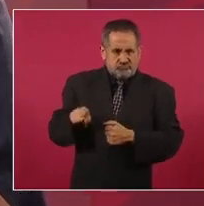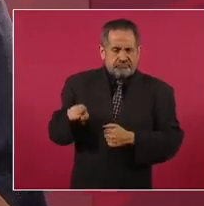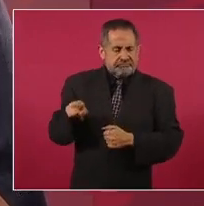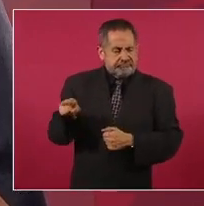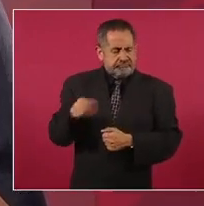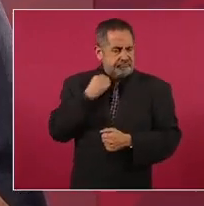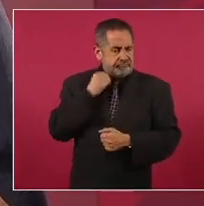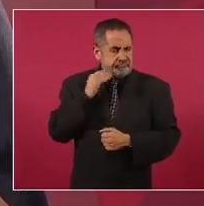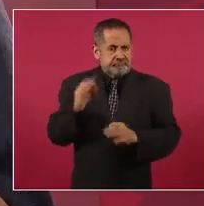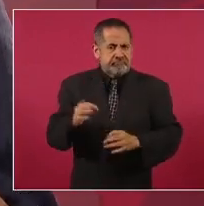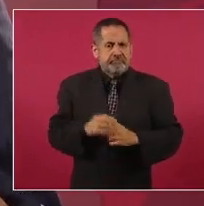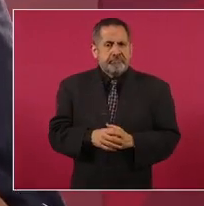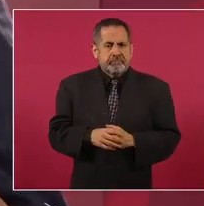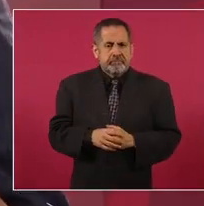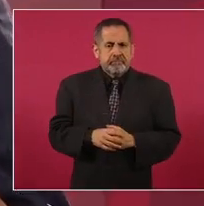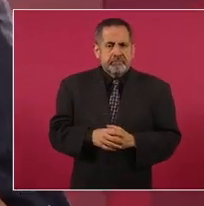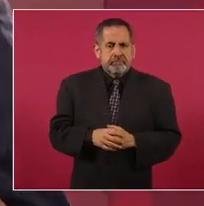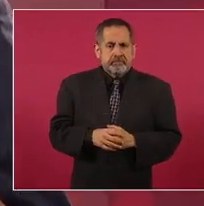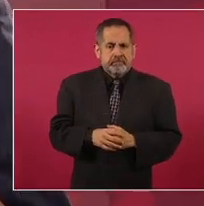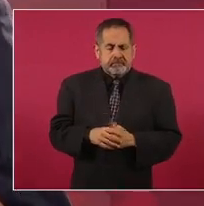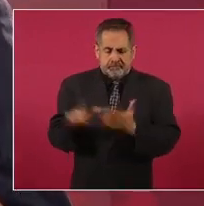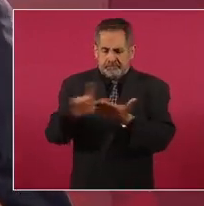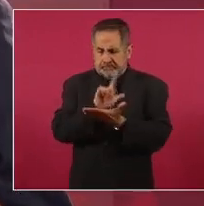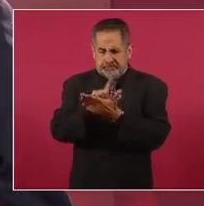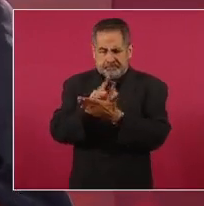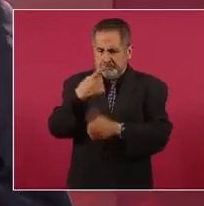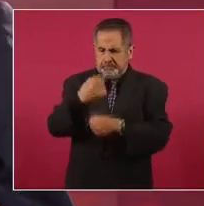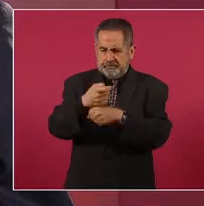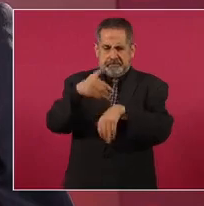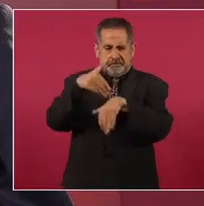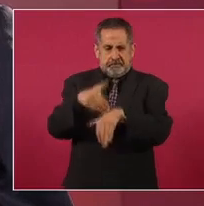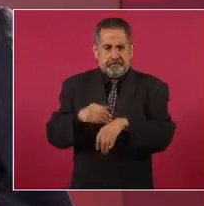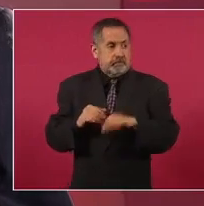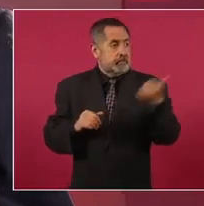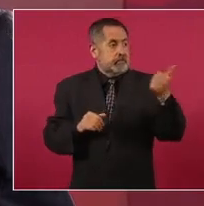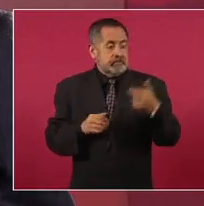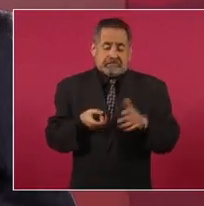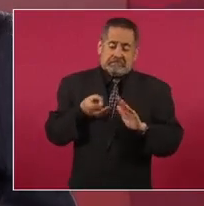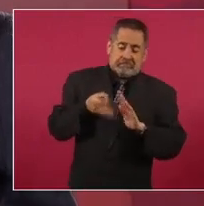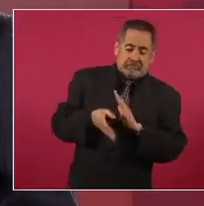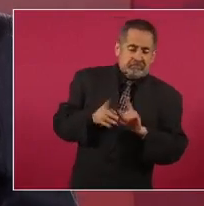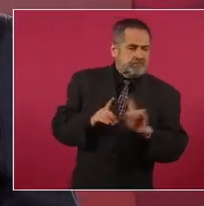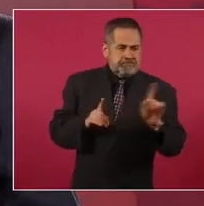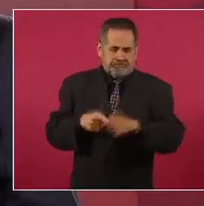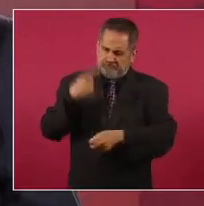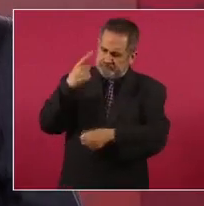máxima de que al margen de la ley nada y por encima de la ley nadie.